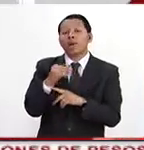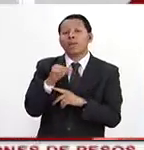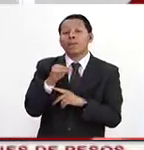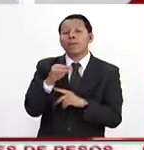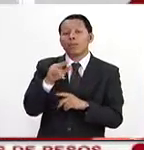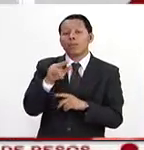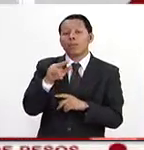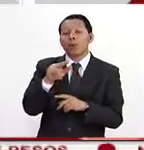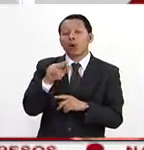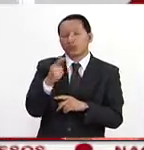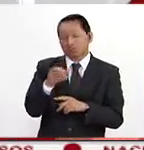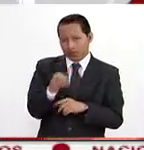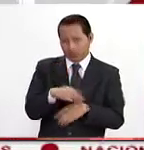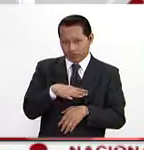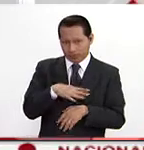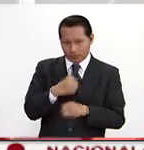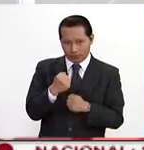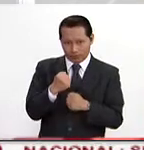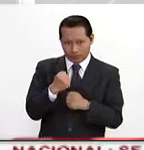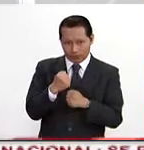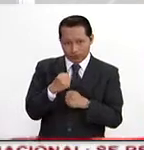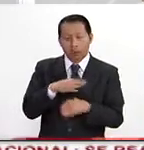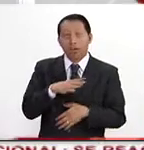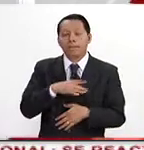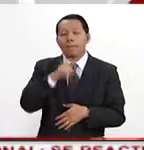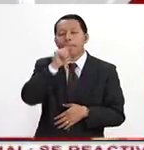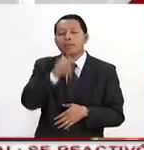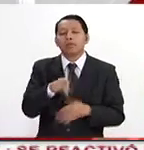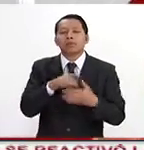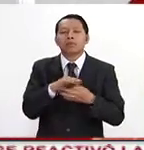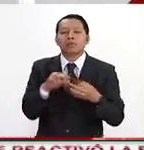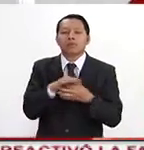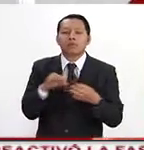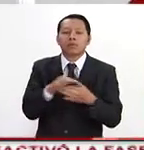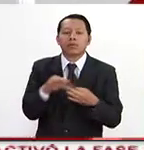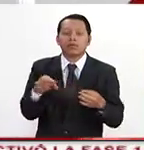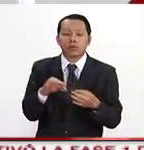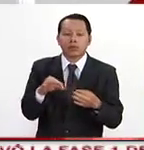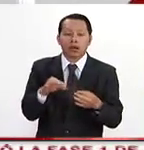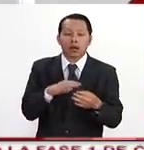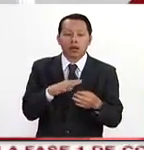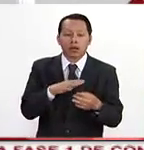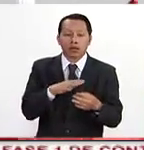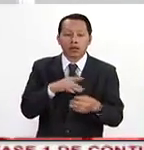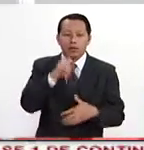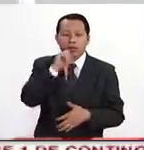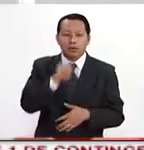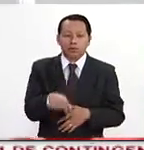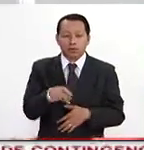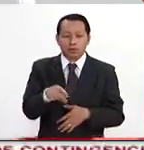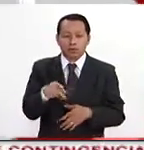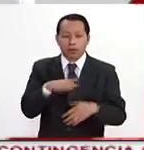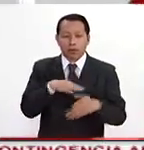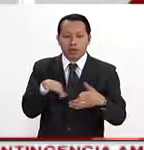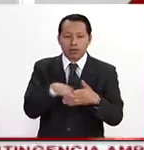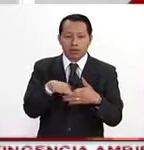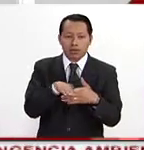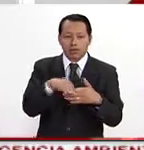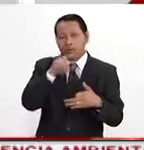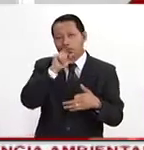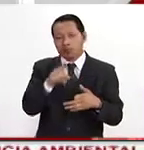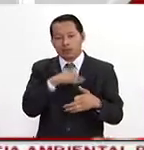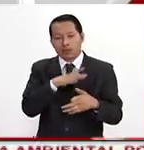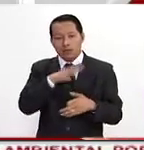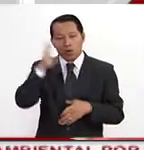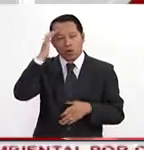pero pero esto es bueno nuevamente esto habla ya de que tenemos el cercanía conocimiento